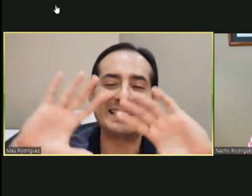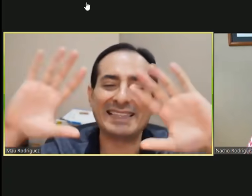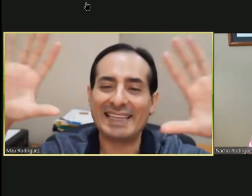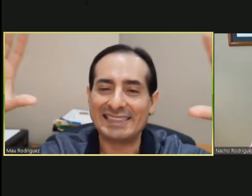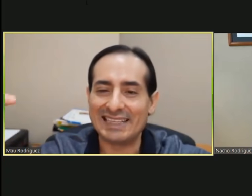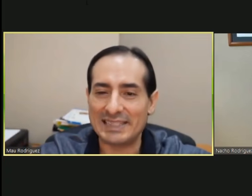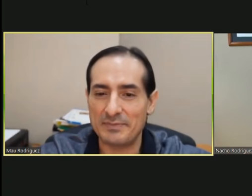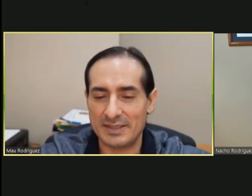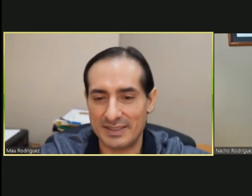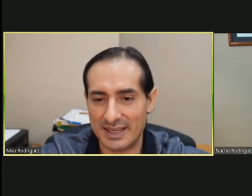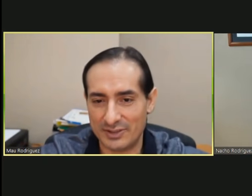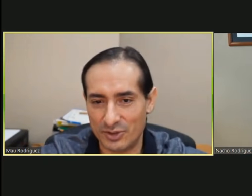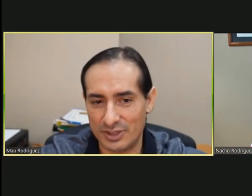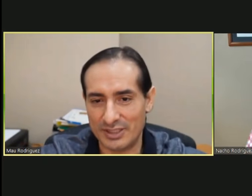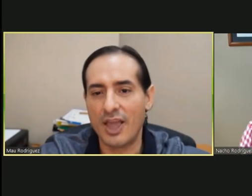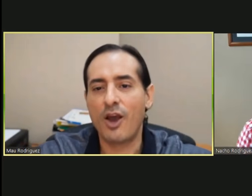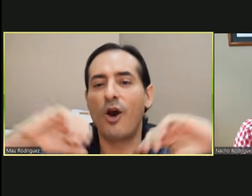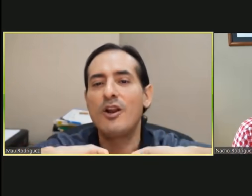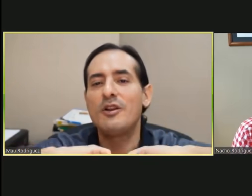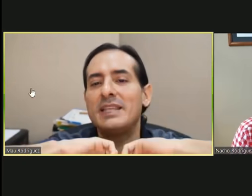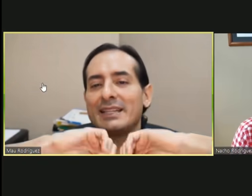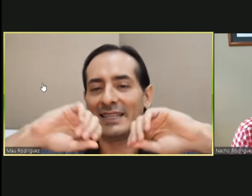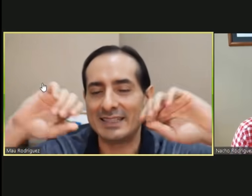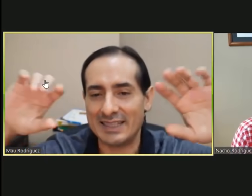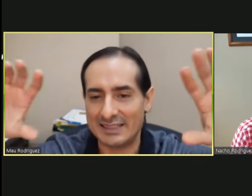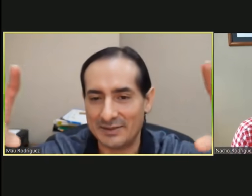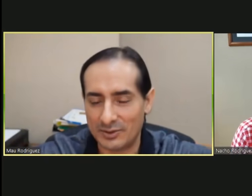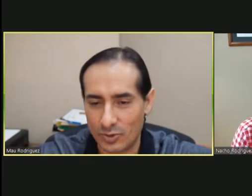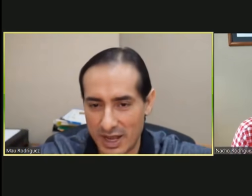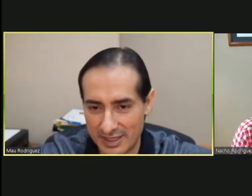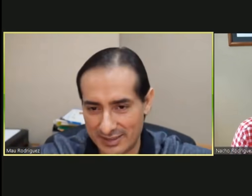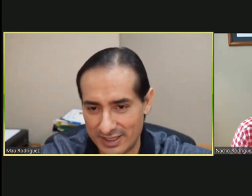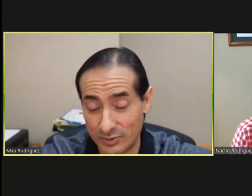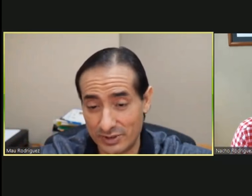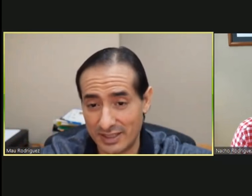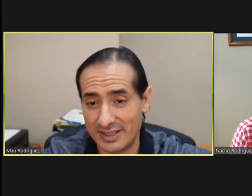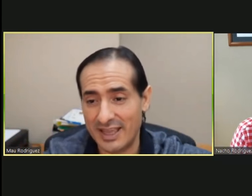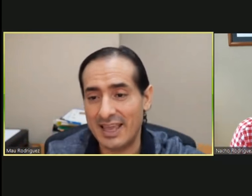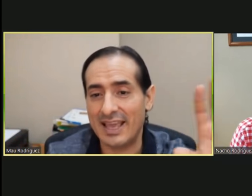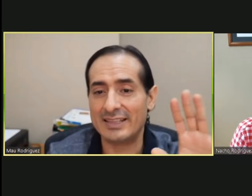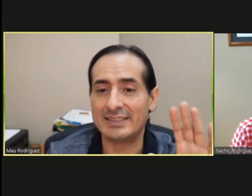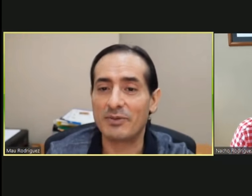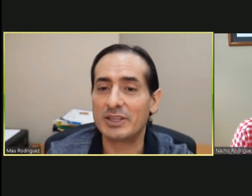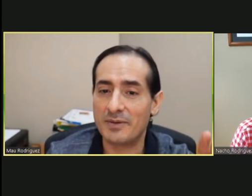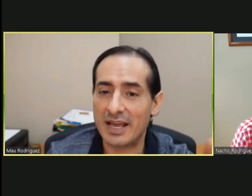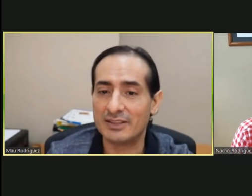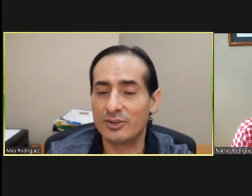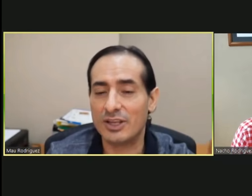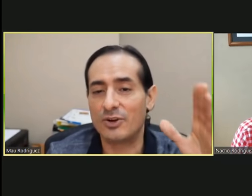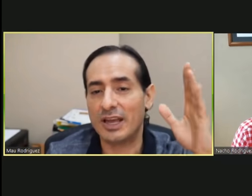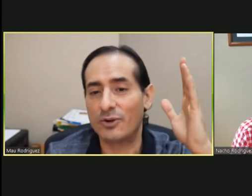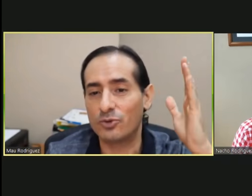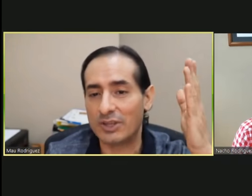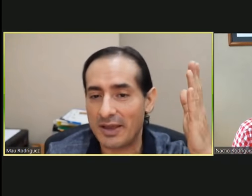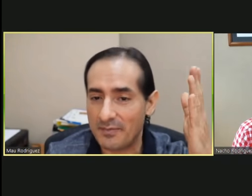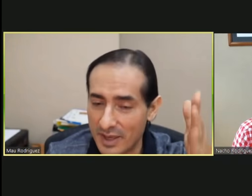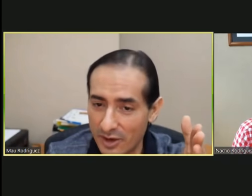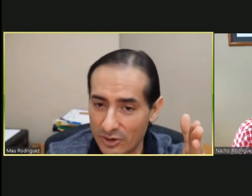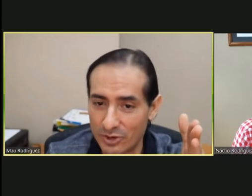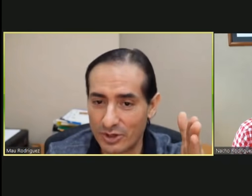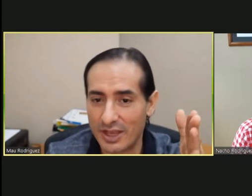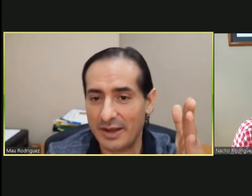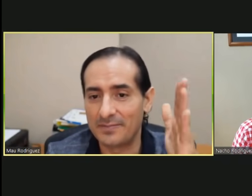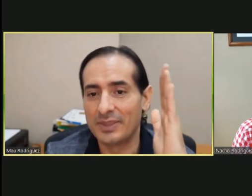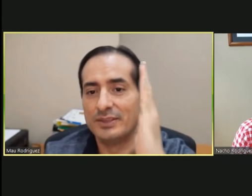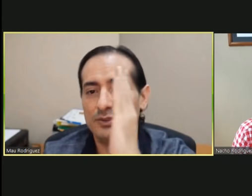Olvídate de estas investigaciones, olvídate de estas eventuales denuncias. Estamos hablando de lo que acusa Emilio